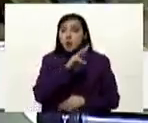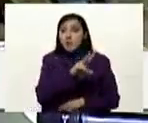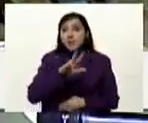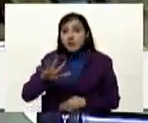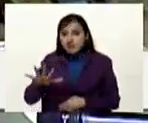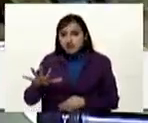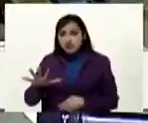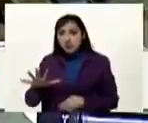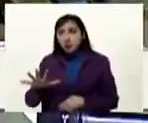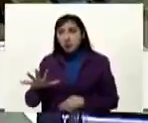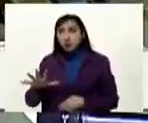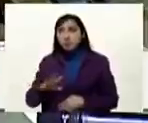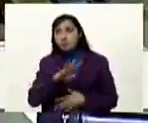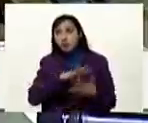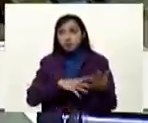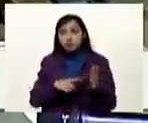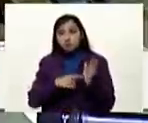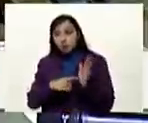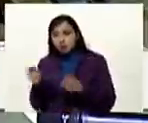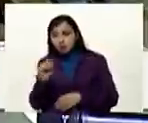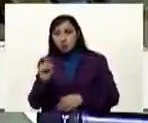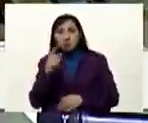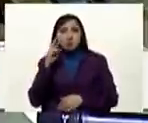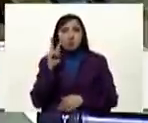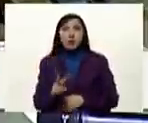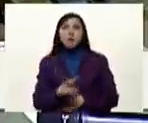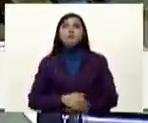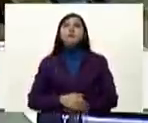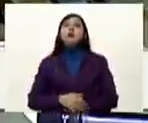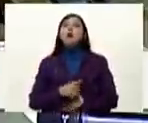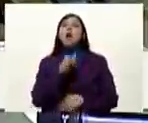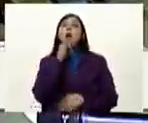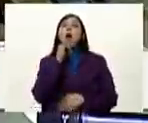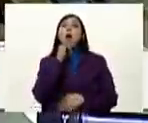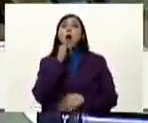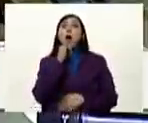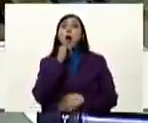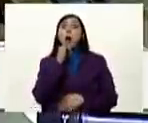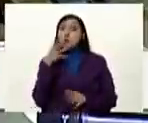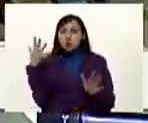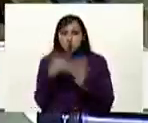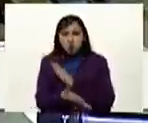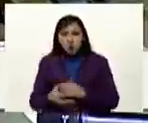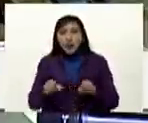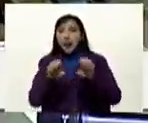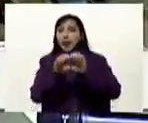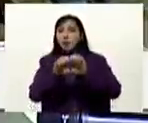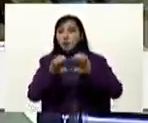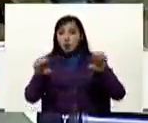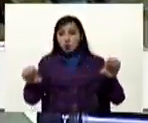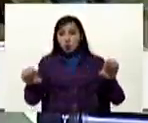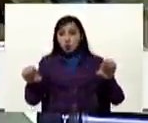25. Yo quiero anunciar que a nivel de toda la educación,